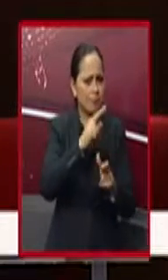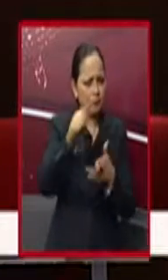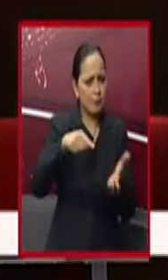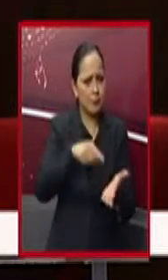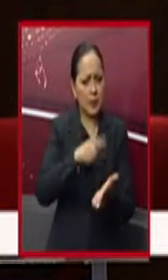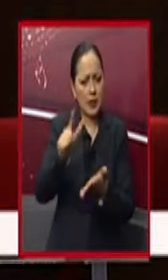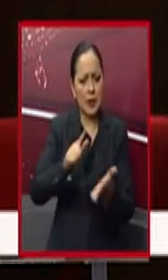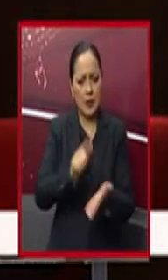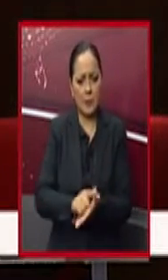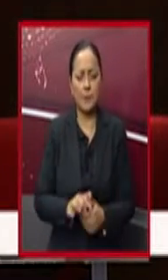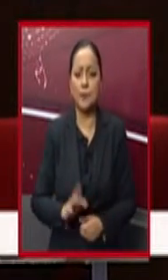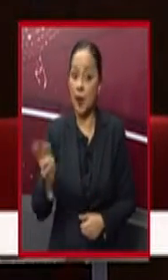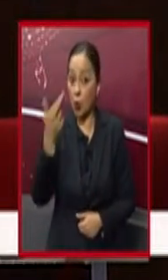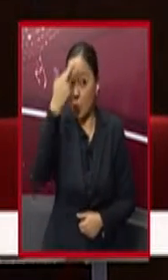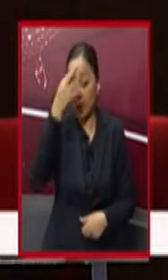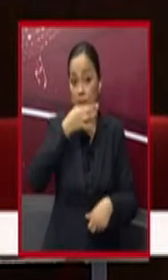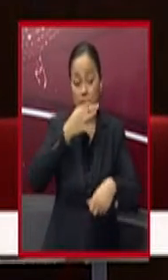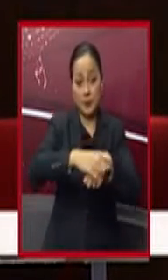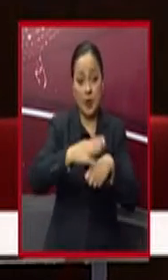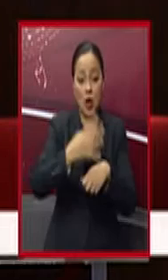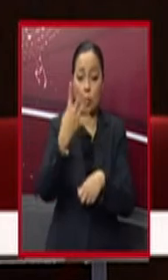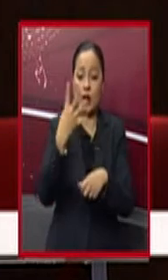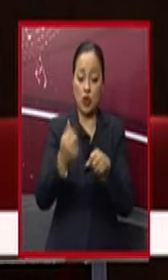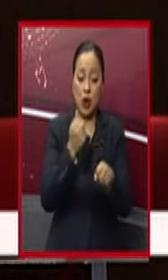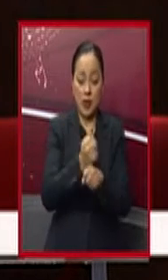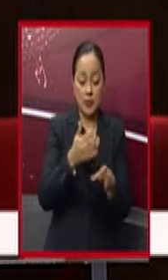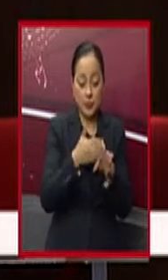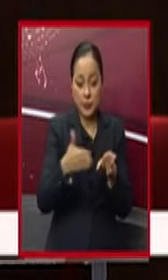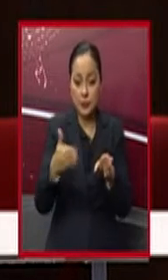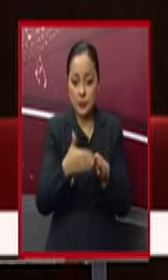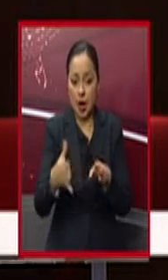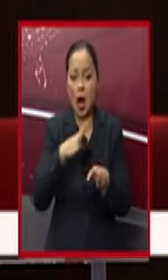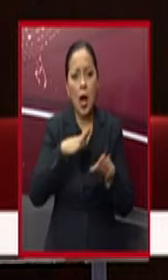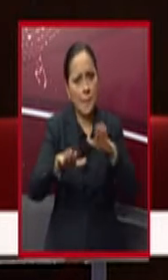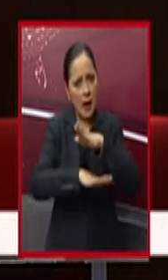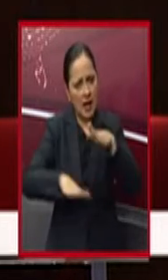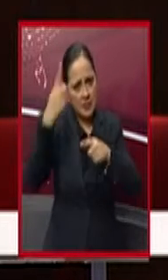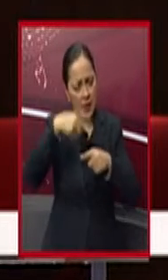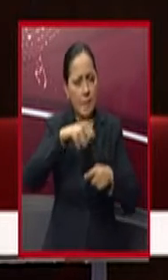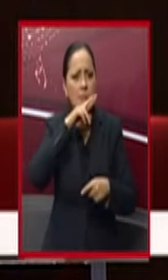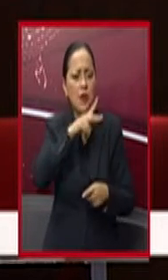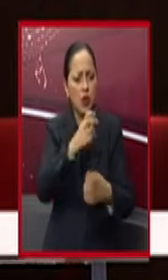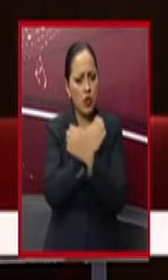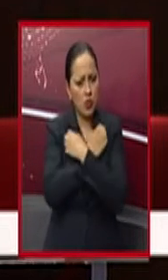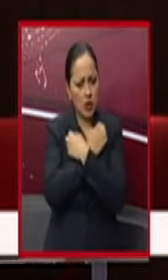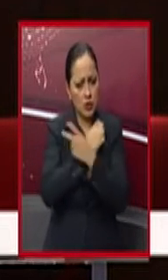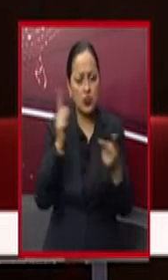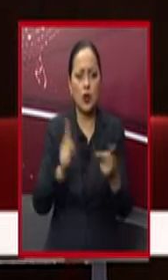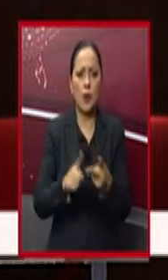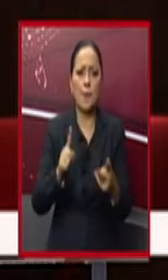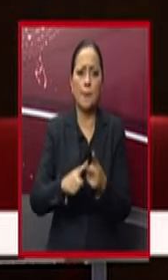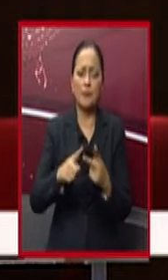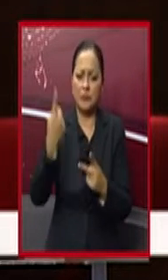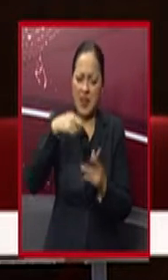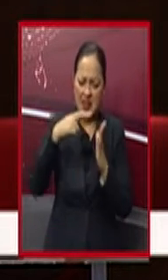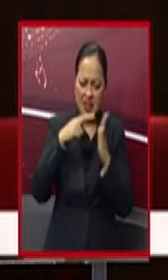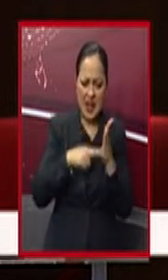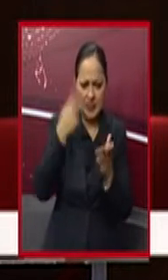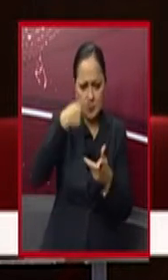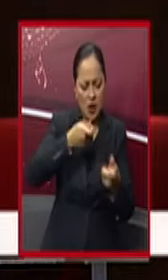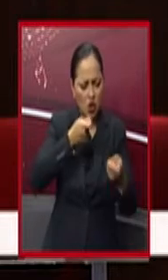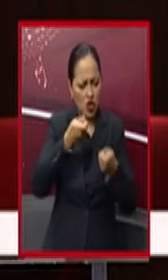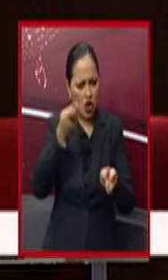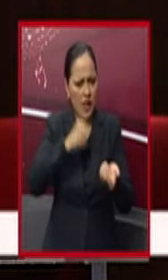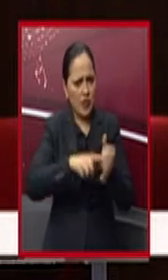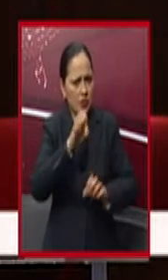Recordemos que solo en 4 años hemos construido los cimientos para una mejor educación, reglas antimonopólicas para una